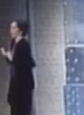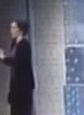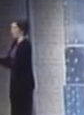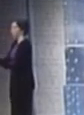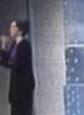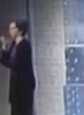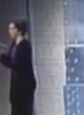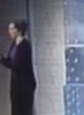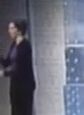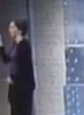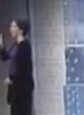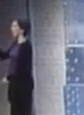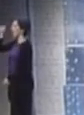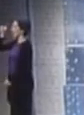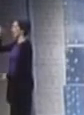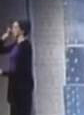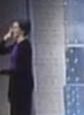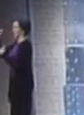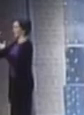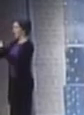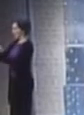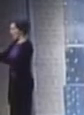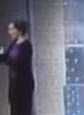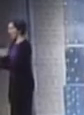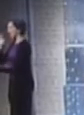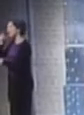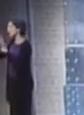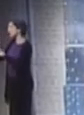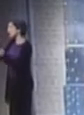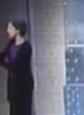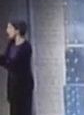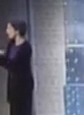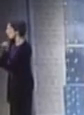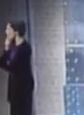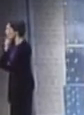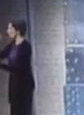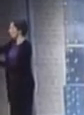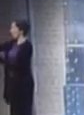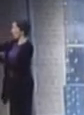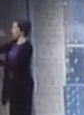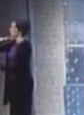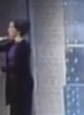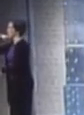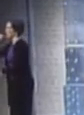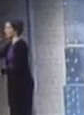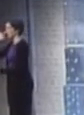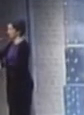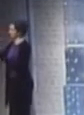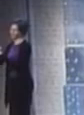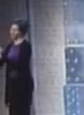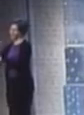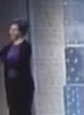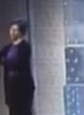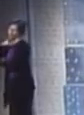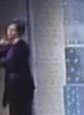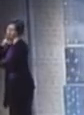de arte y le enseña a pintar y le dice cómo debe de quedar, y entonces el niño dibuja un árbol morado y el maestro le dice los árboles no son morados,